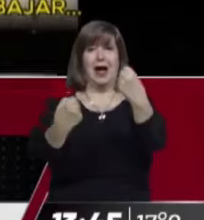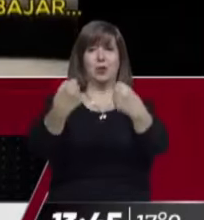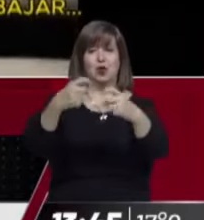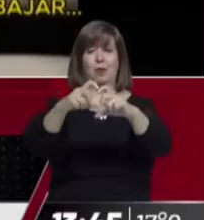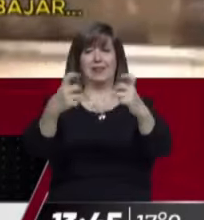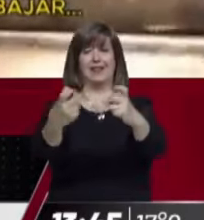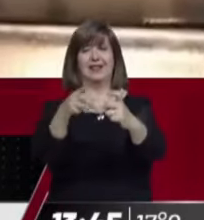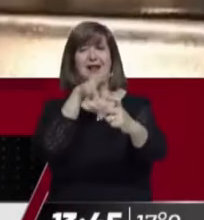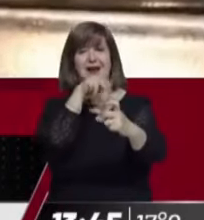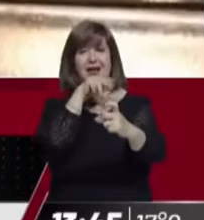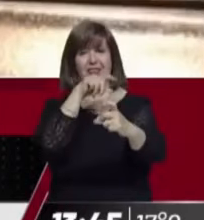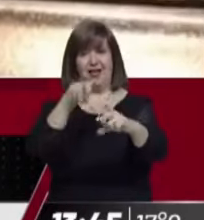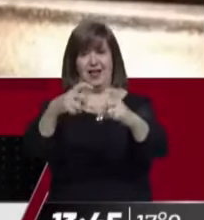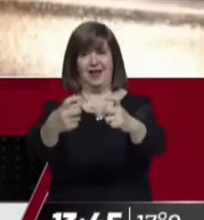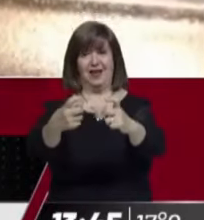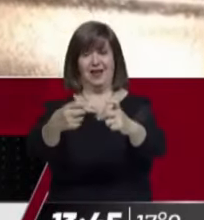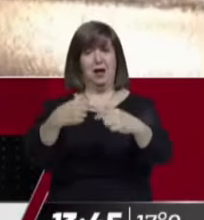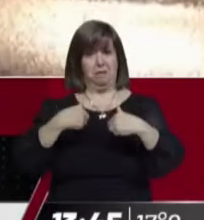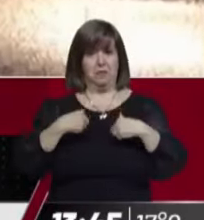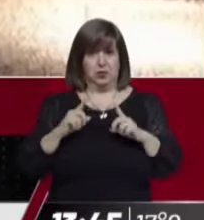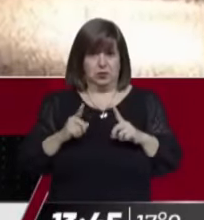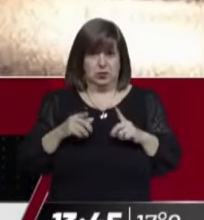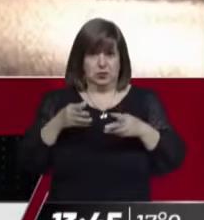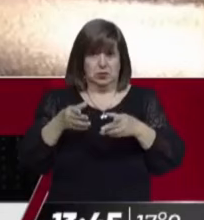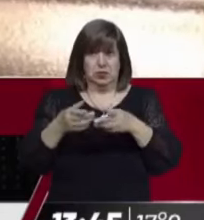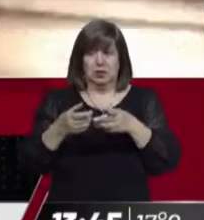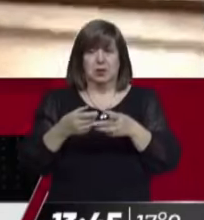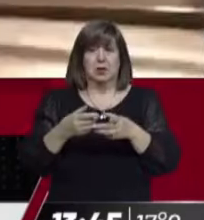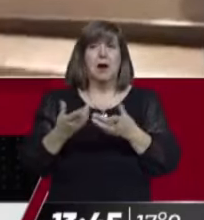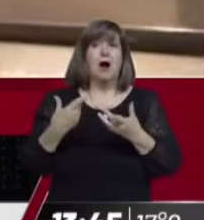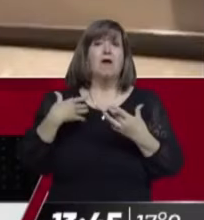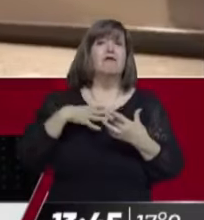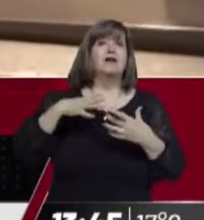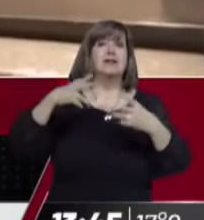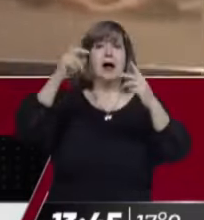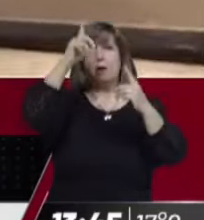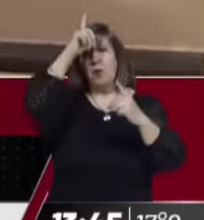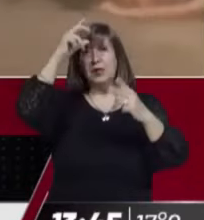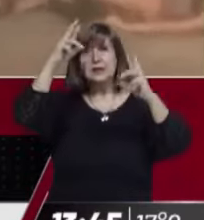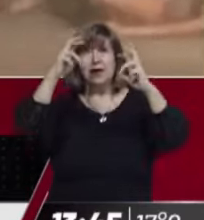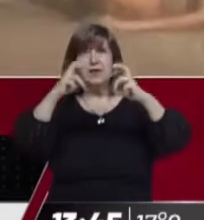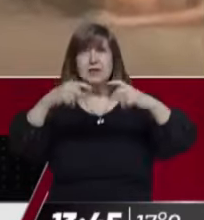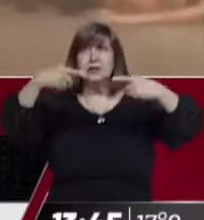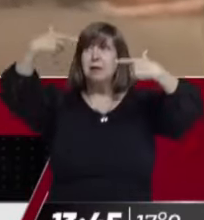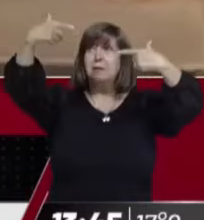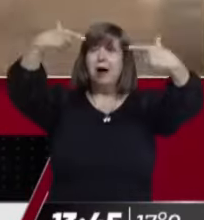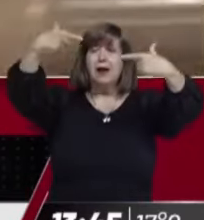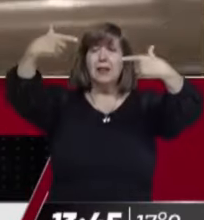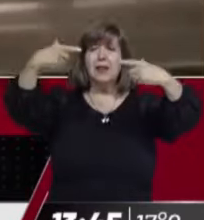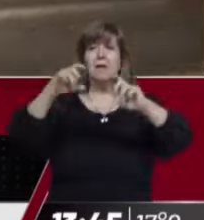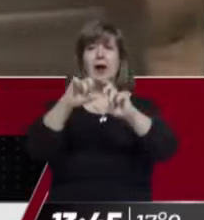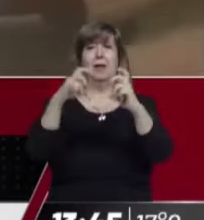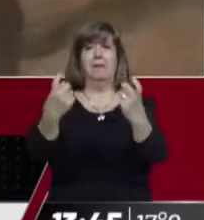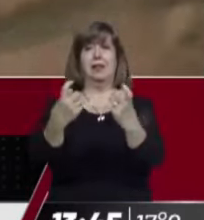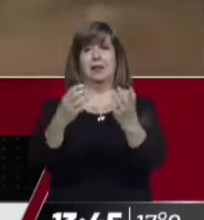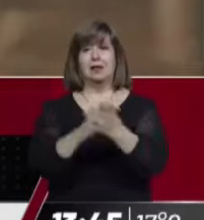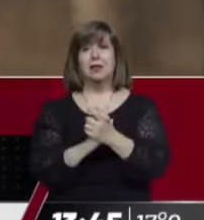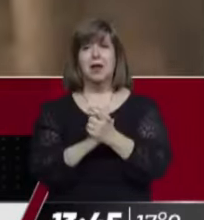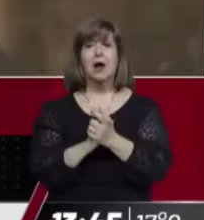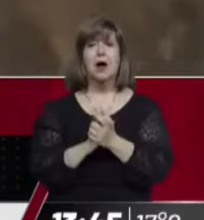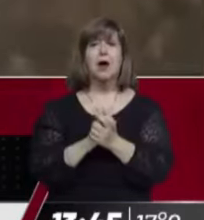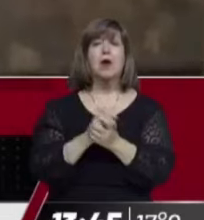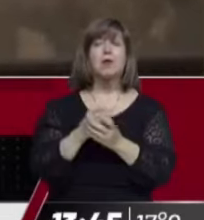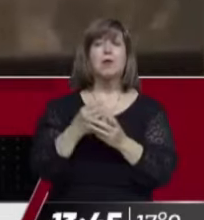eh Bueno estamos esperando ahora que vean las cámaras y a ver si podemos identificar la patente del auto Cuál es el auto